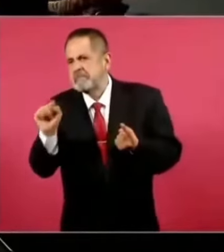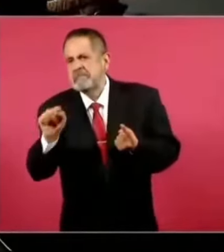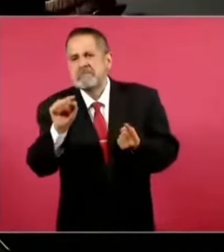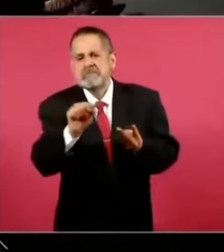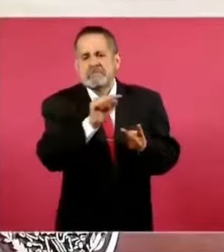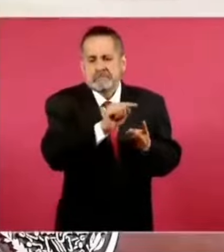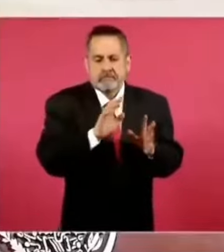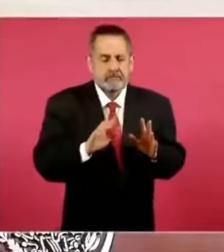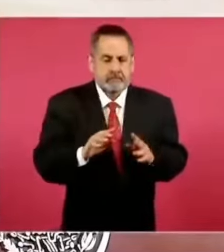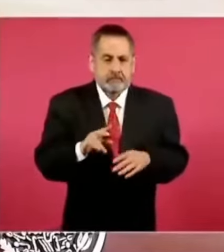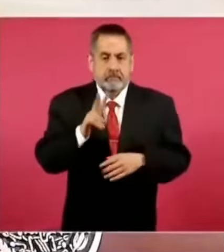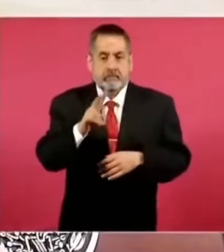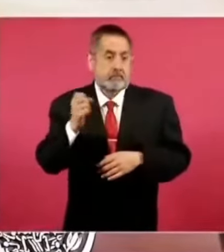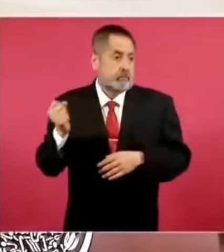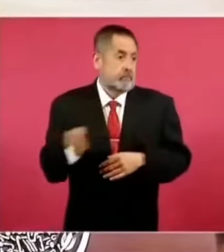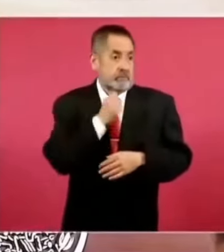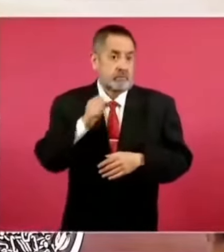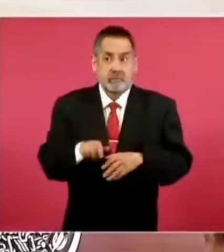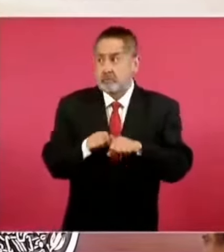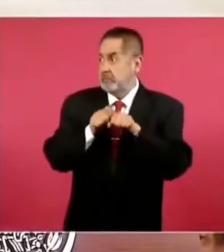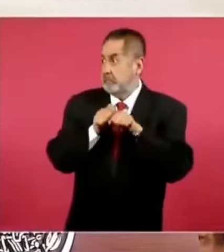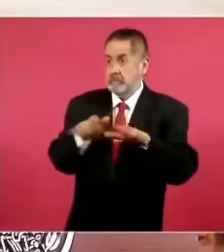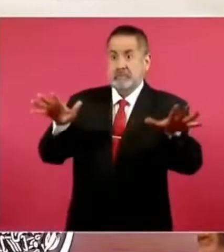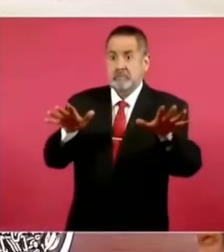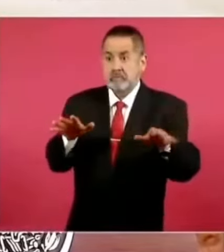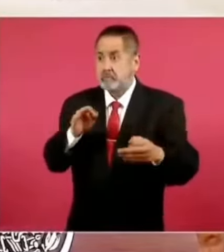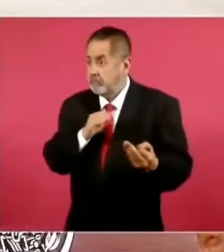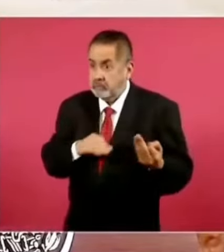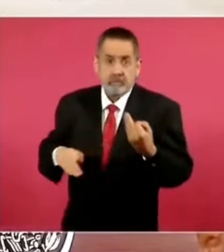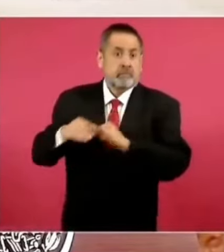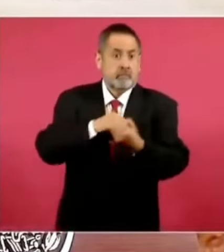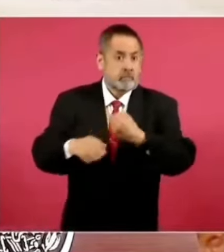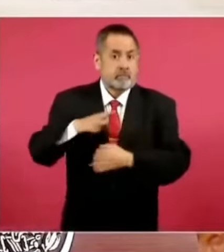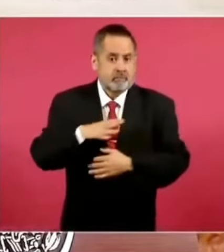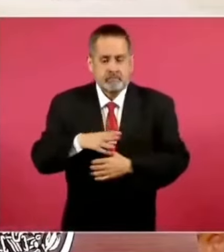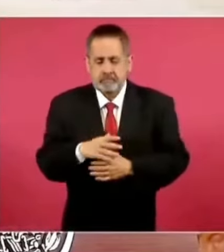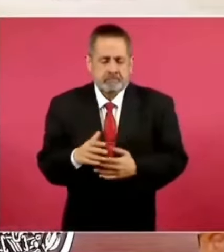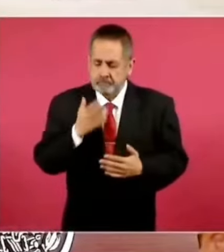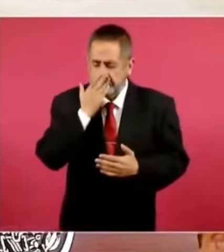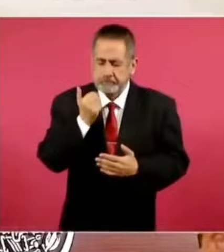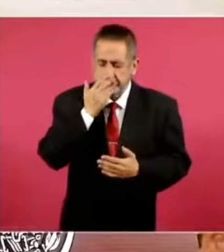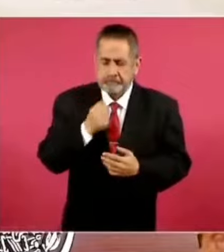afortunadamente no está extendido, ¿sí?, por el país.